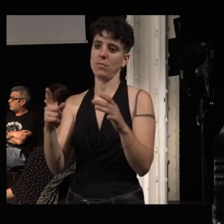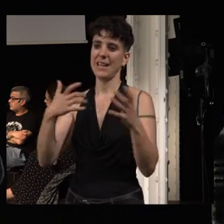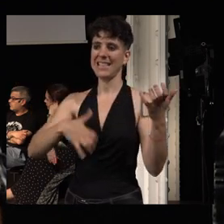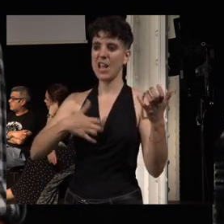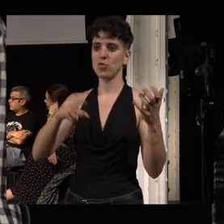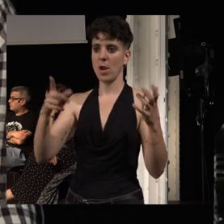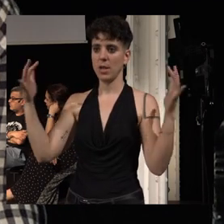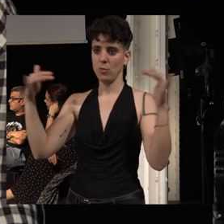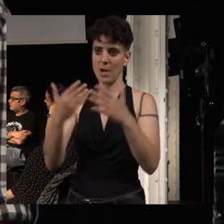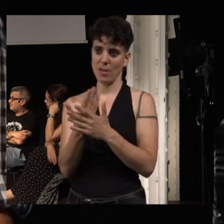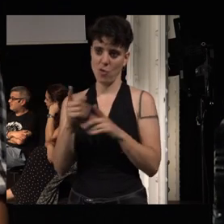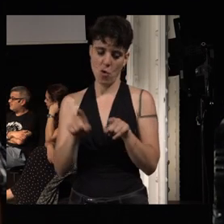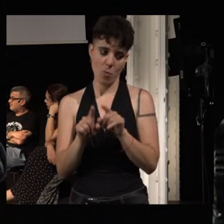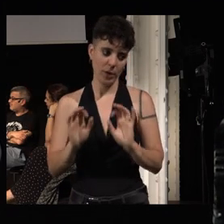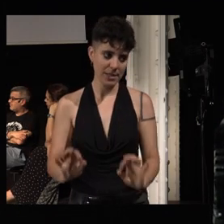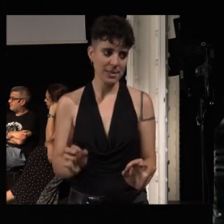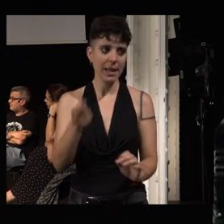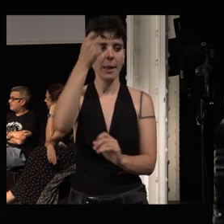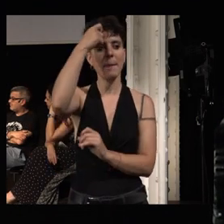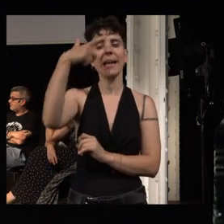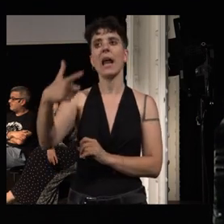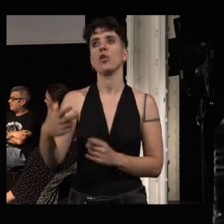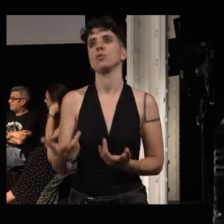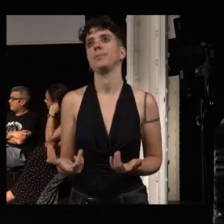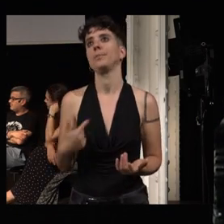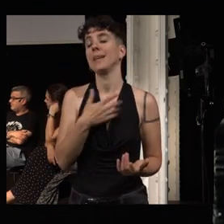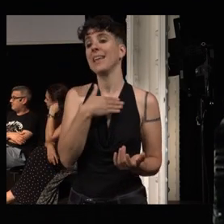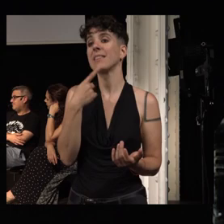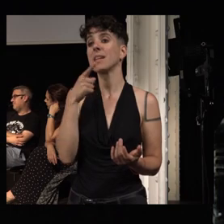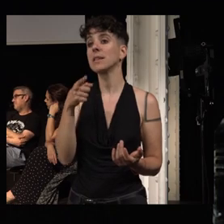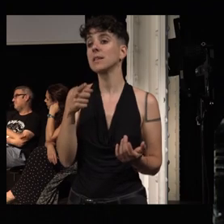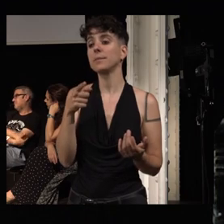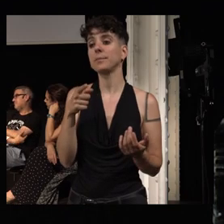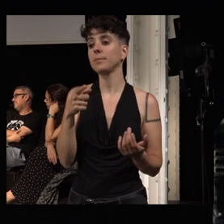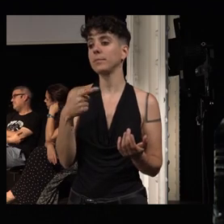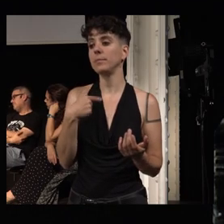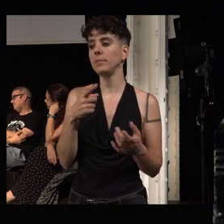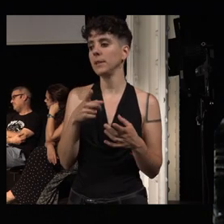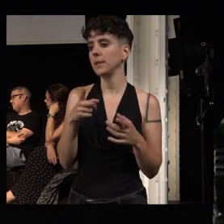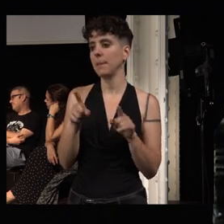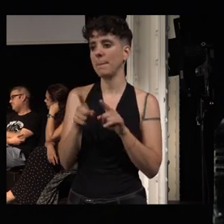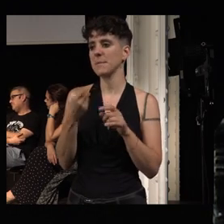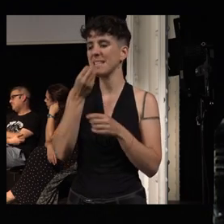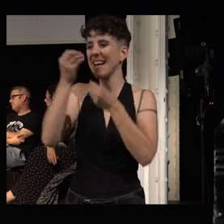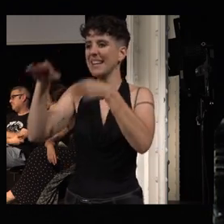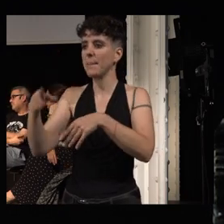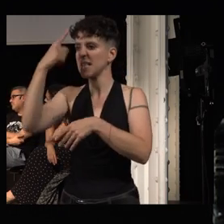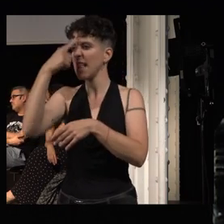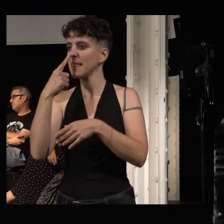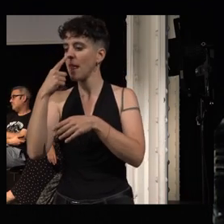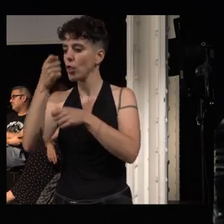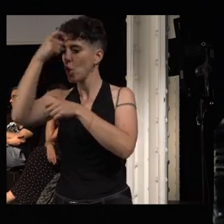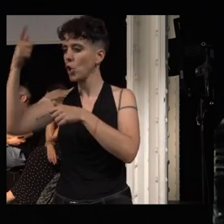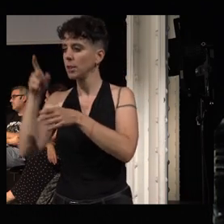como este, ¿no? O sea, imaginaros, ¿no? Es decir, en este sentido yo creo que cabe desmarcarse de esas representaciones que reducen la